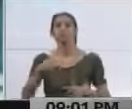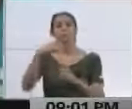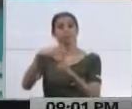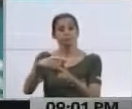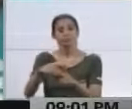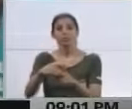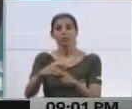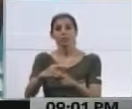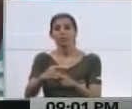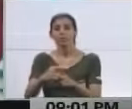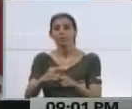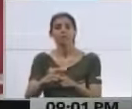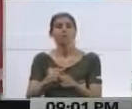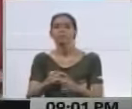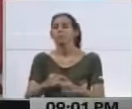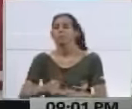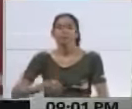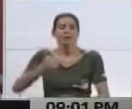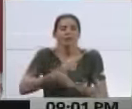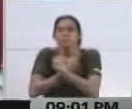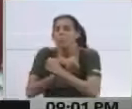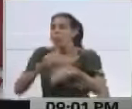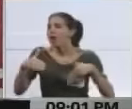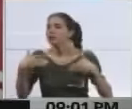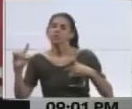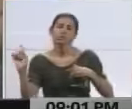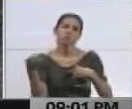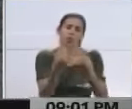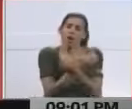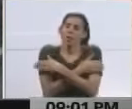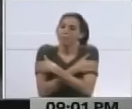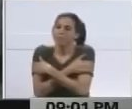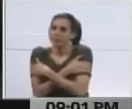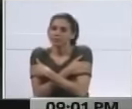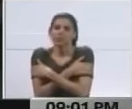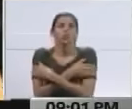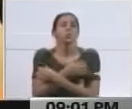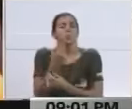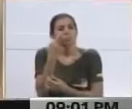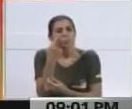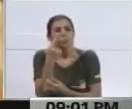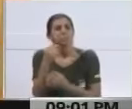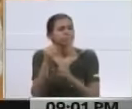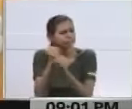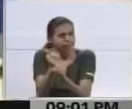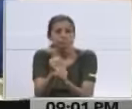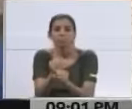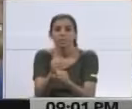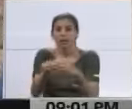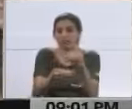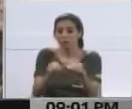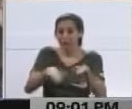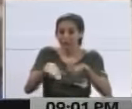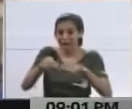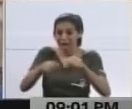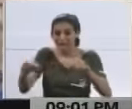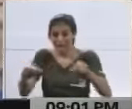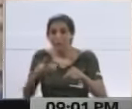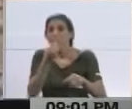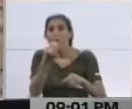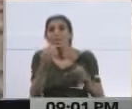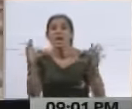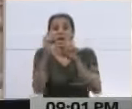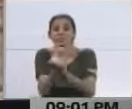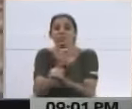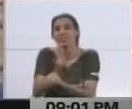donde reine el amor y la alegría, abrazados a nuestras hermosas tradiciones, preparando hallacas para la cena de Navidad,